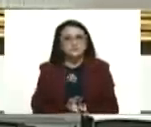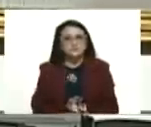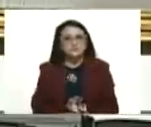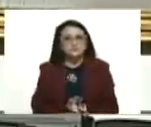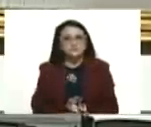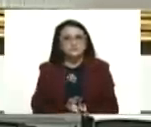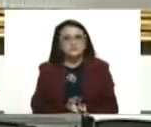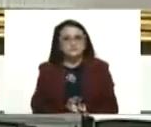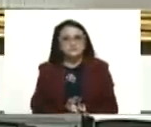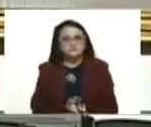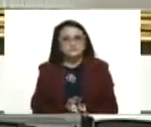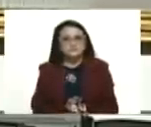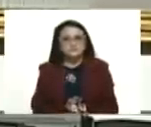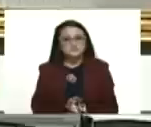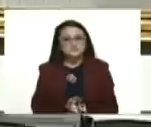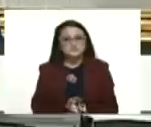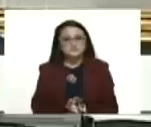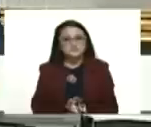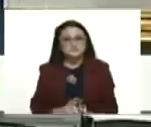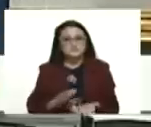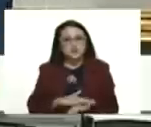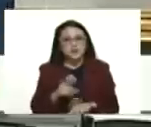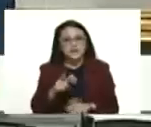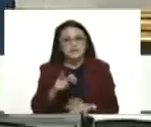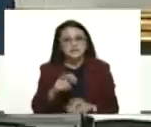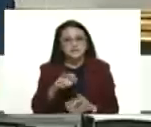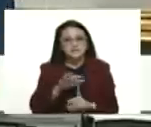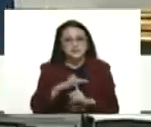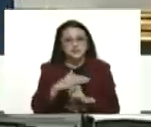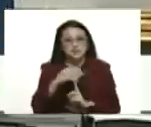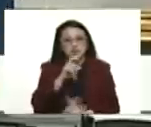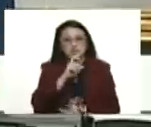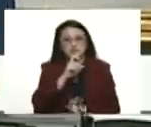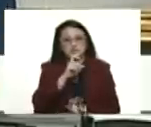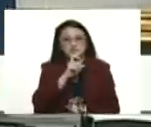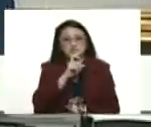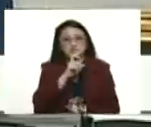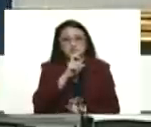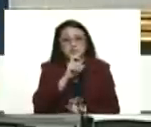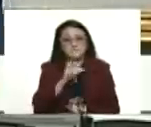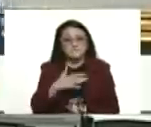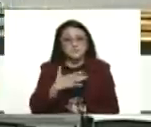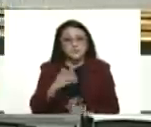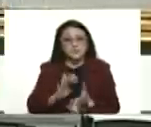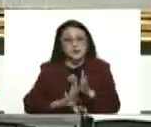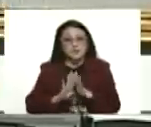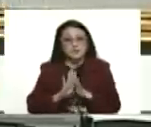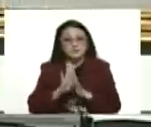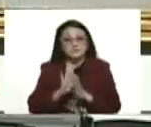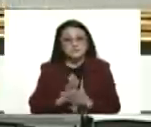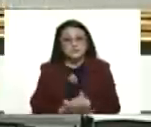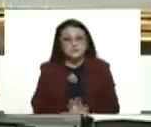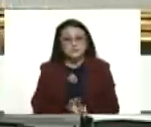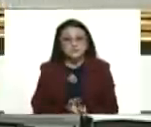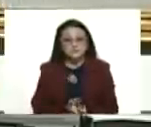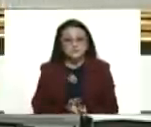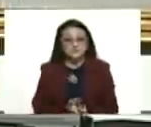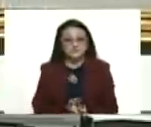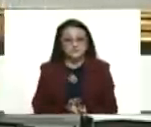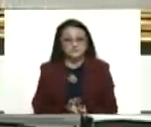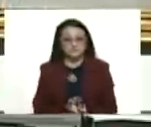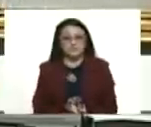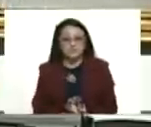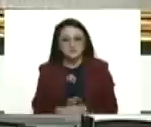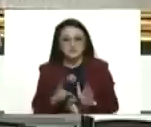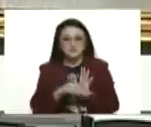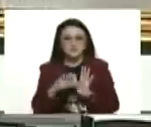Porque ante la dificultad de poder avanzar en el derecho